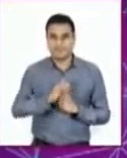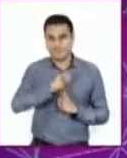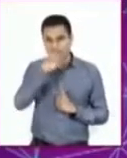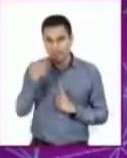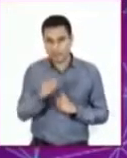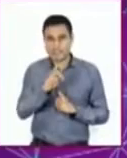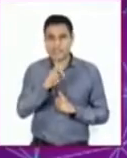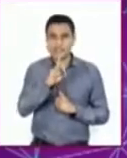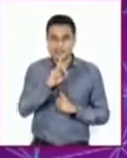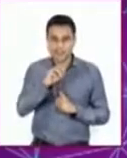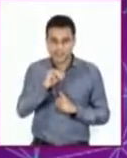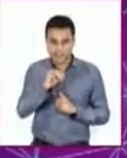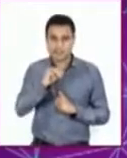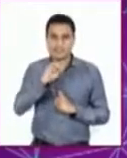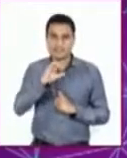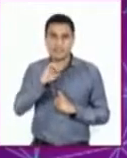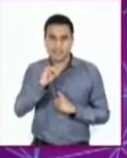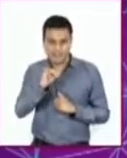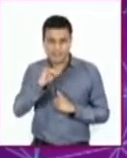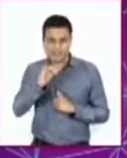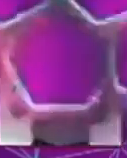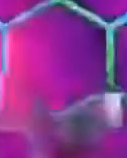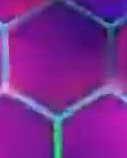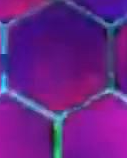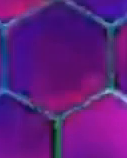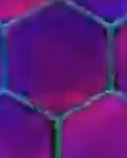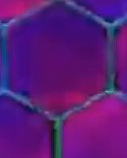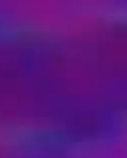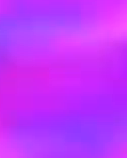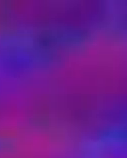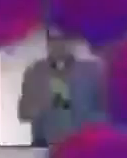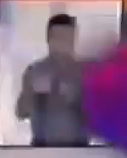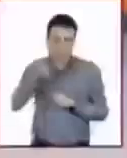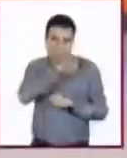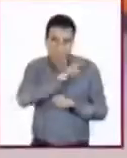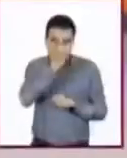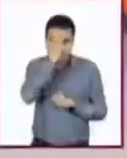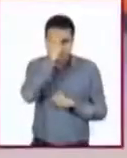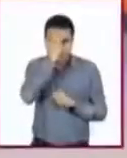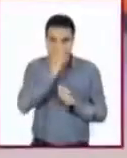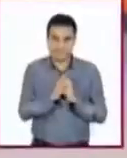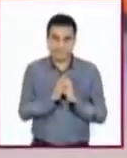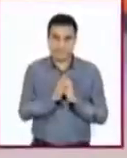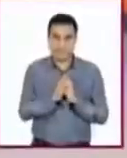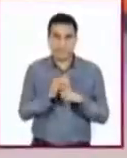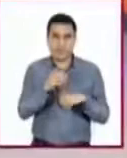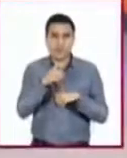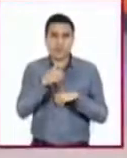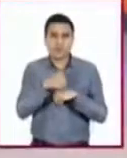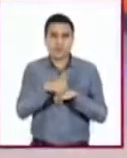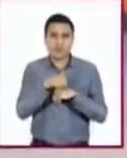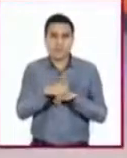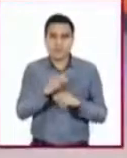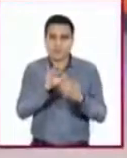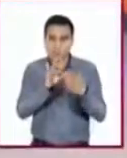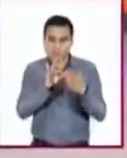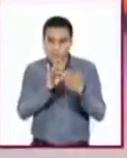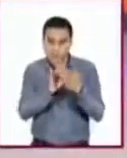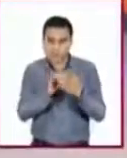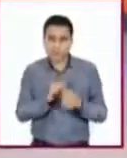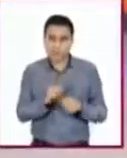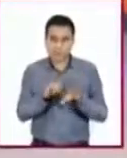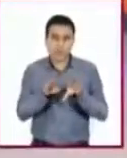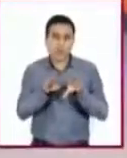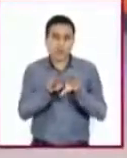milésimos y así sucesivamente. Sabemos que, para leer un número decimal, se nombra la